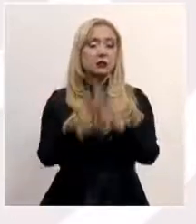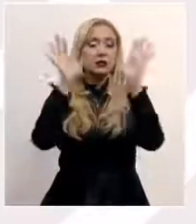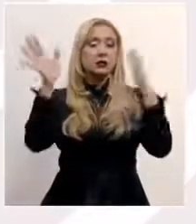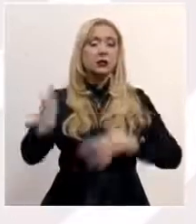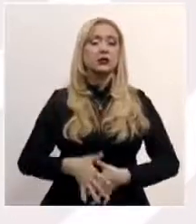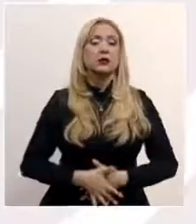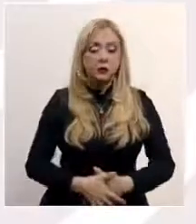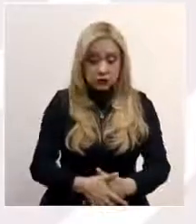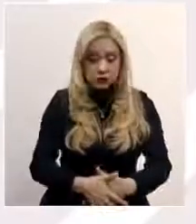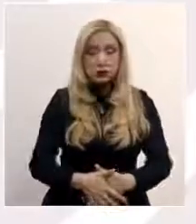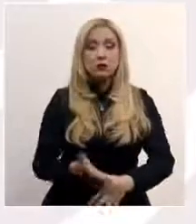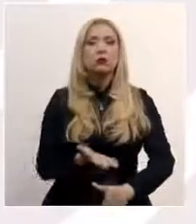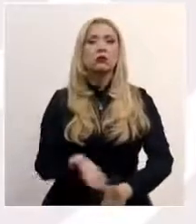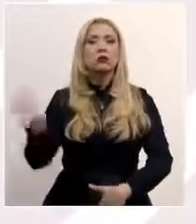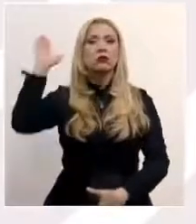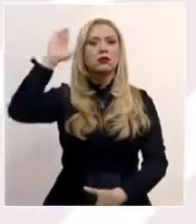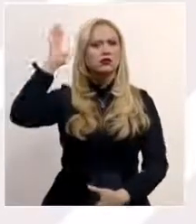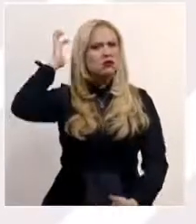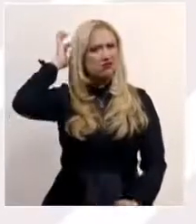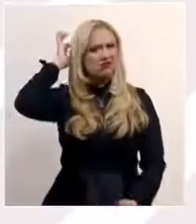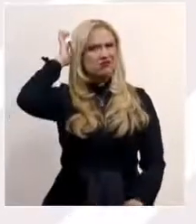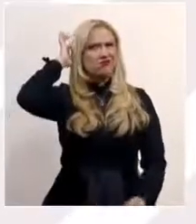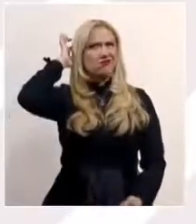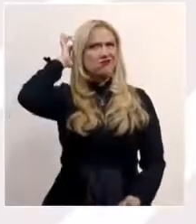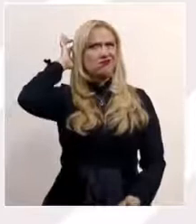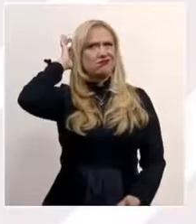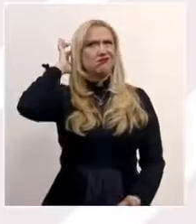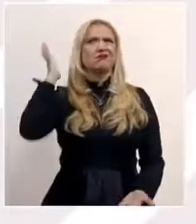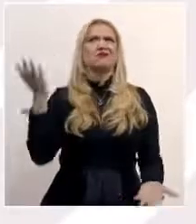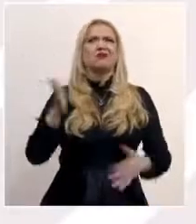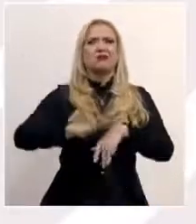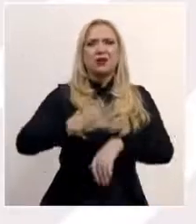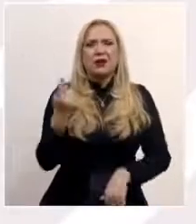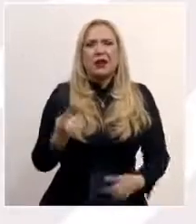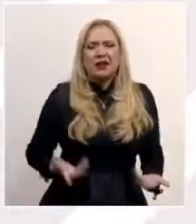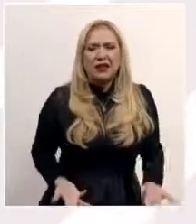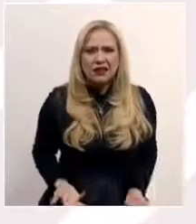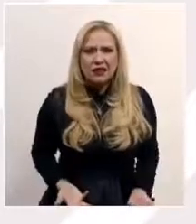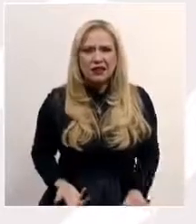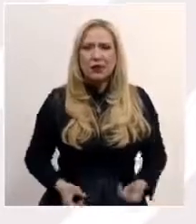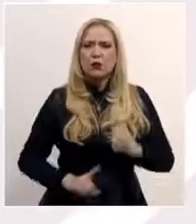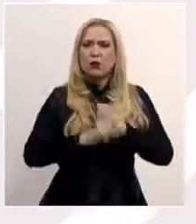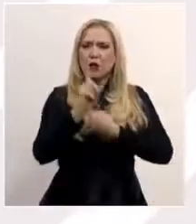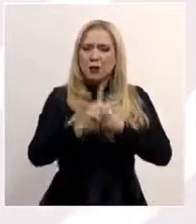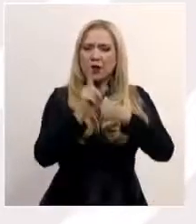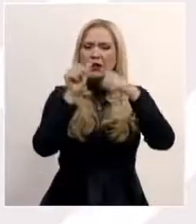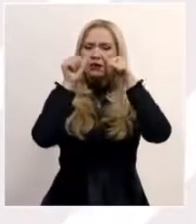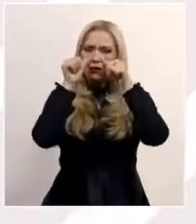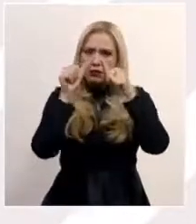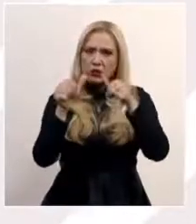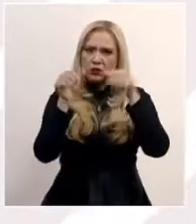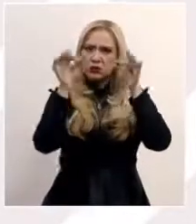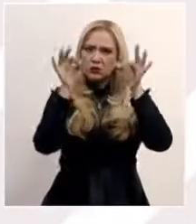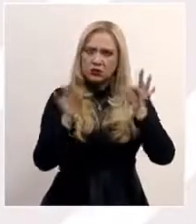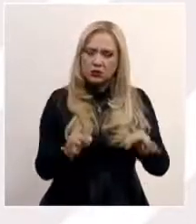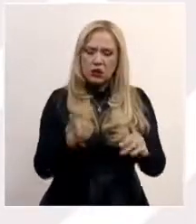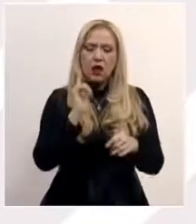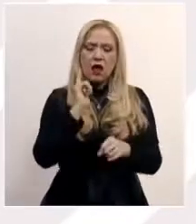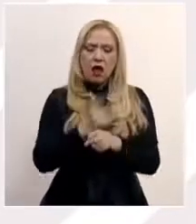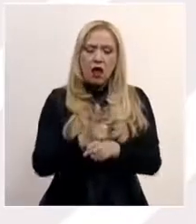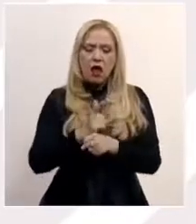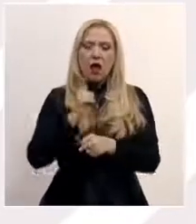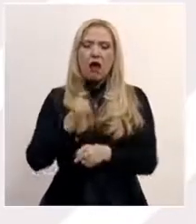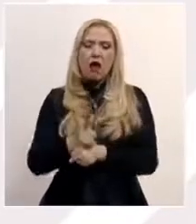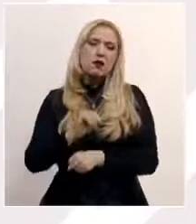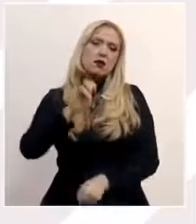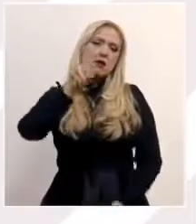pasa esto, ¿no? O sea, es tratar de ir más allá, es tomarse esta problemática en serio y tratar de descubrir la